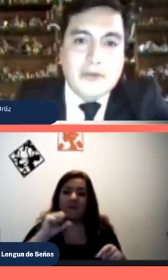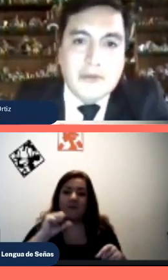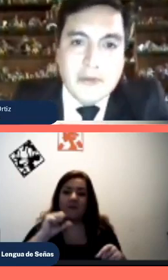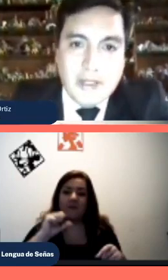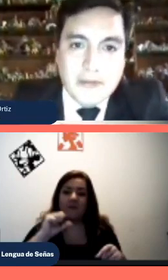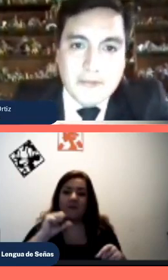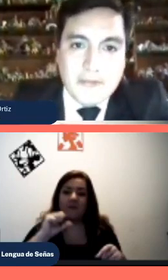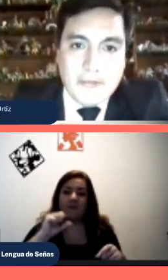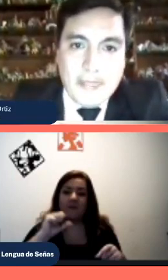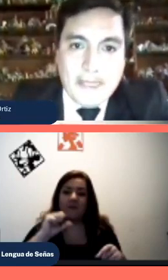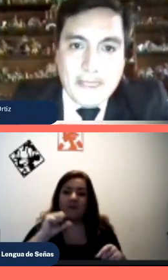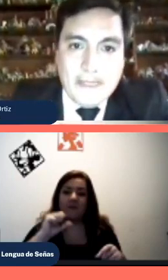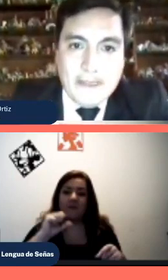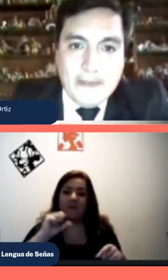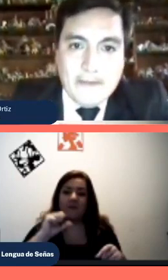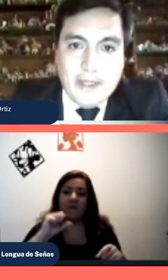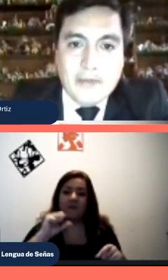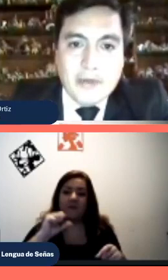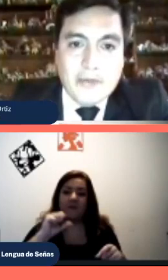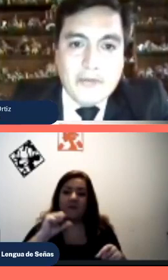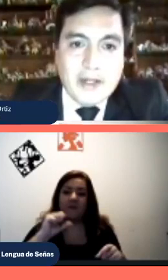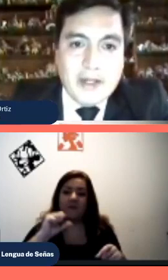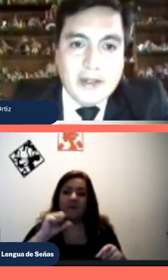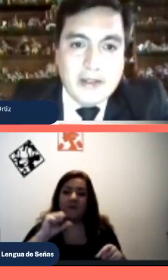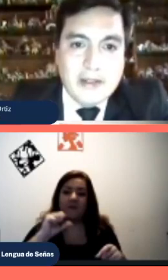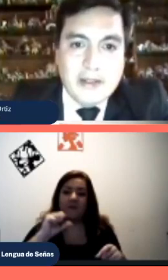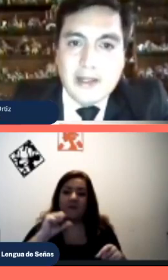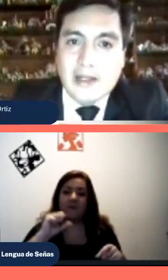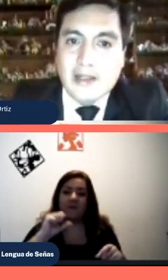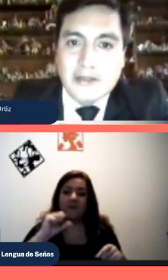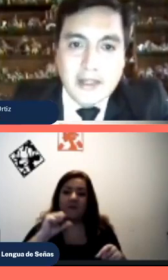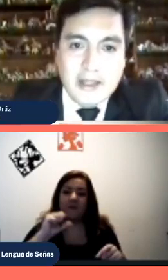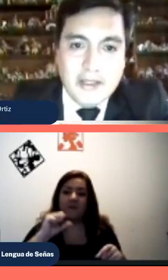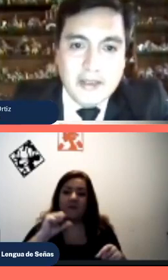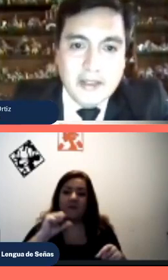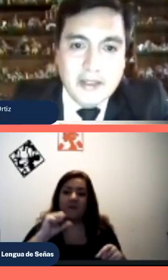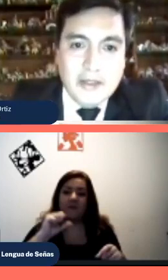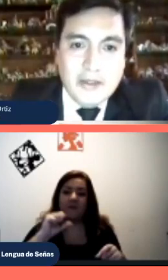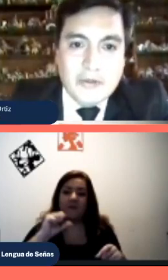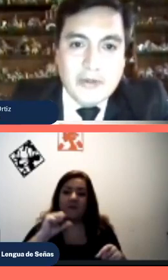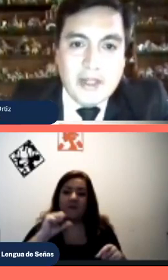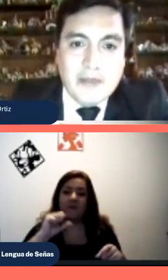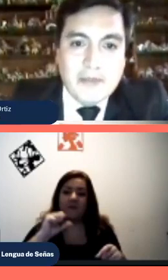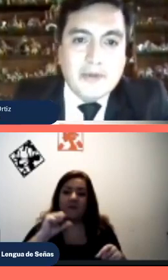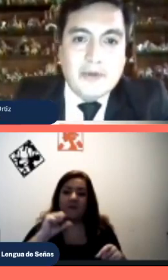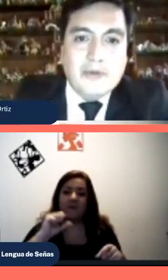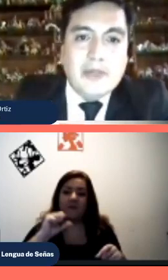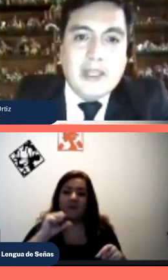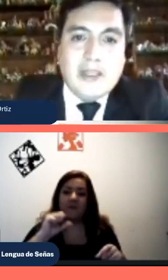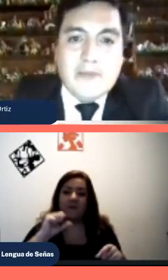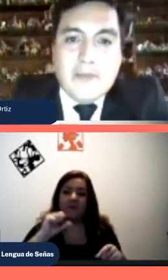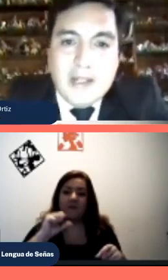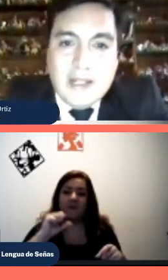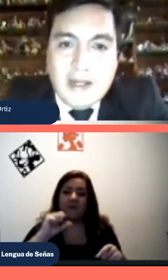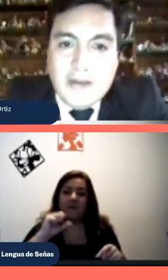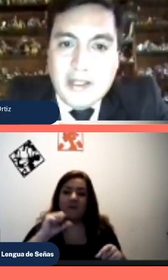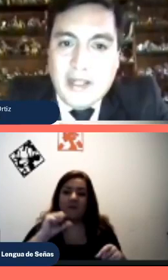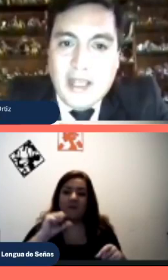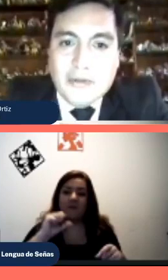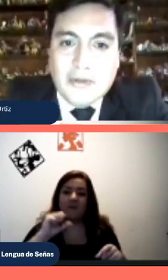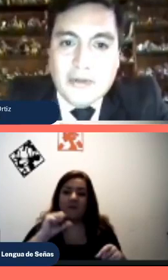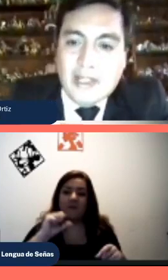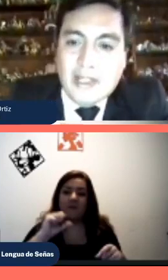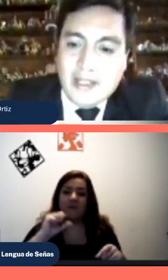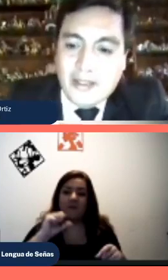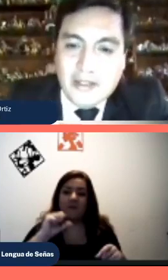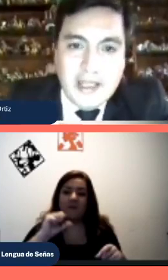lo descubrió él. Y aquí podemos ver a David con un ejemplar de la revista Nature